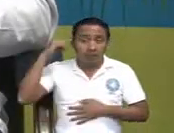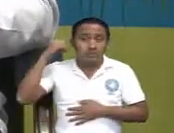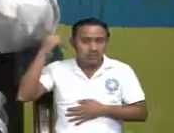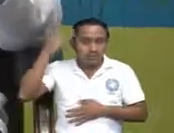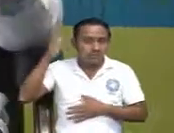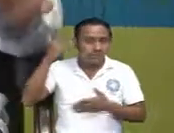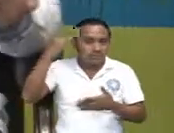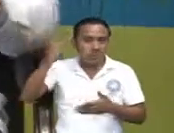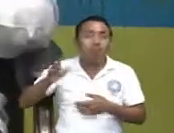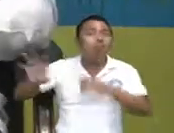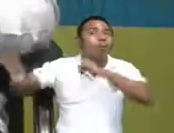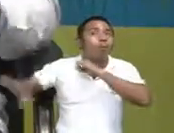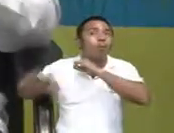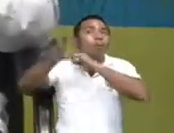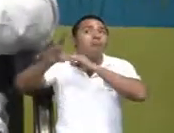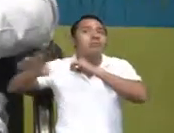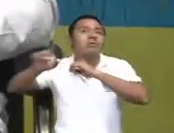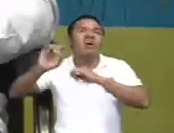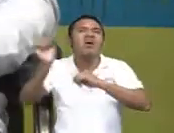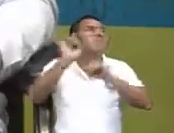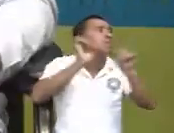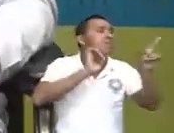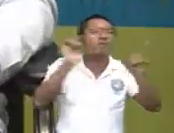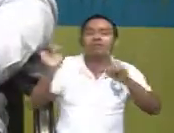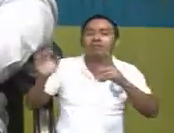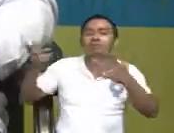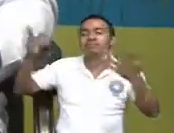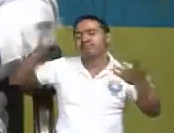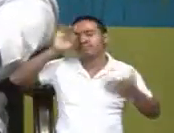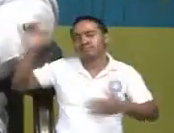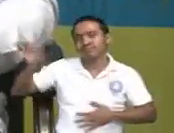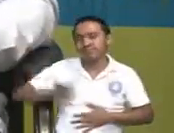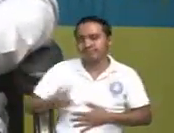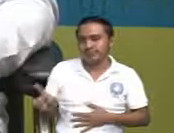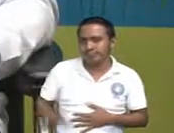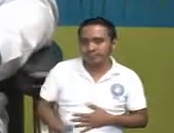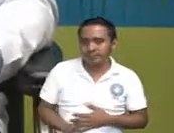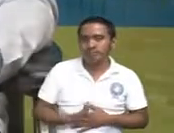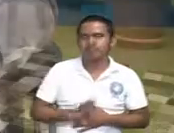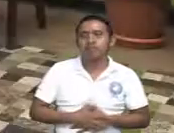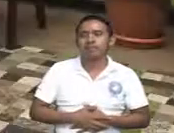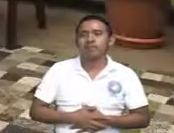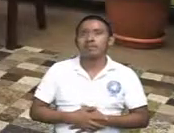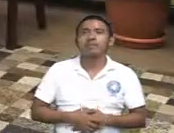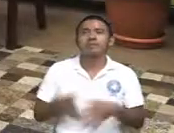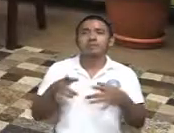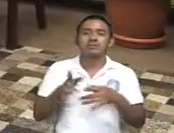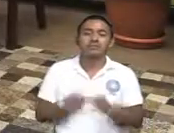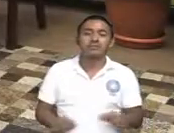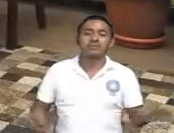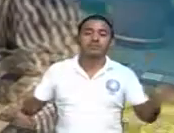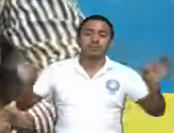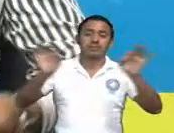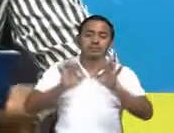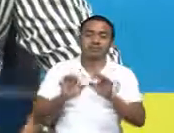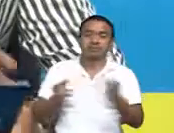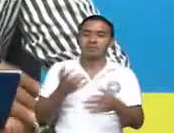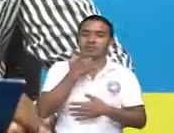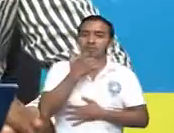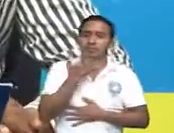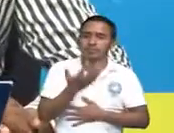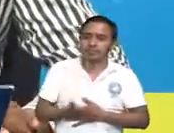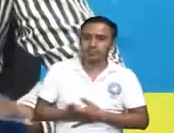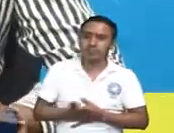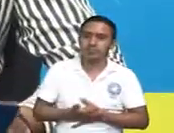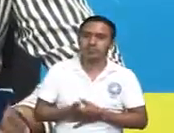pero no saben por dónde por dónde es de dónde viene el sonido y son muy importantes lo que usted dice el torvo que quizás